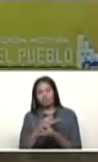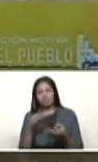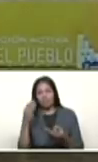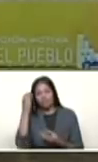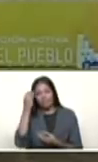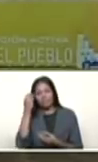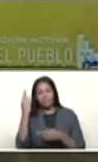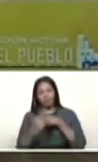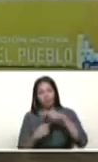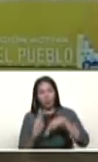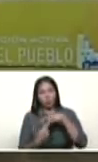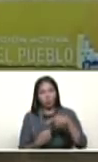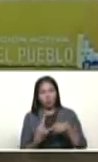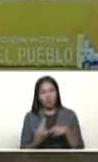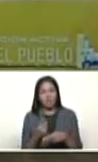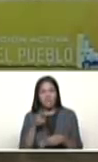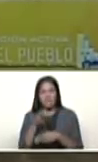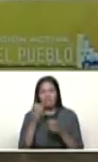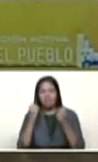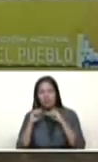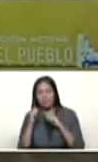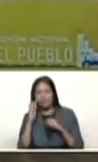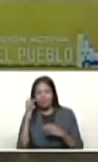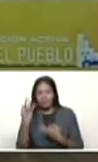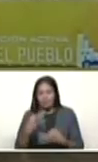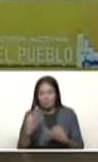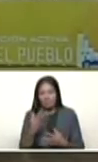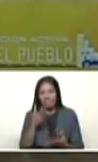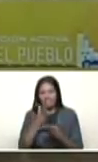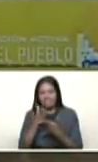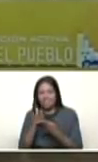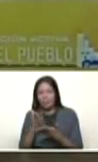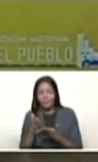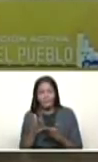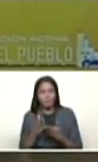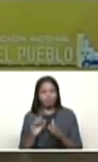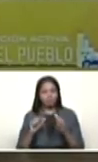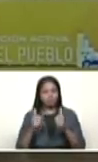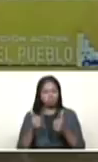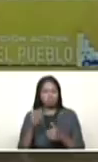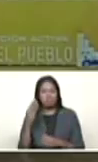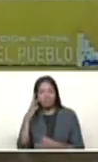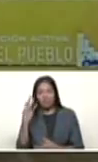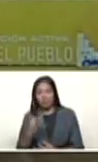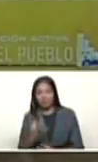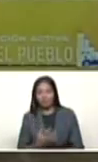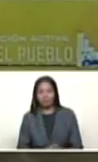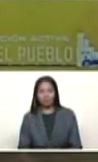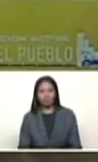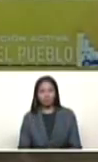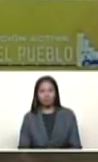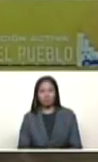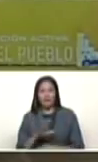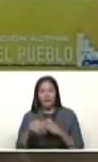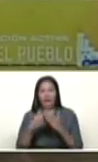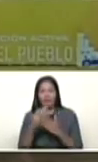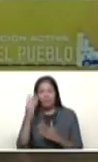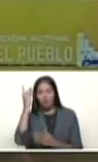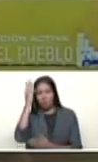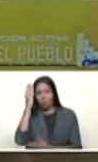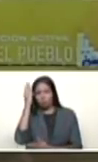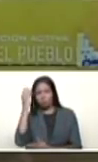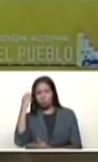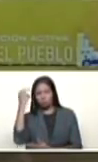pensamiento revolucionario. Venir de la práctica, de la realidad siempre. Partir de la realidad. A la teoría, al